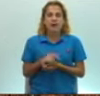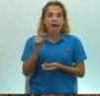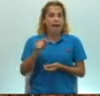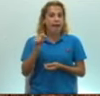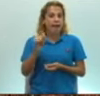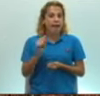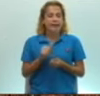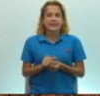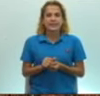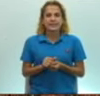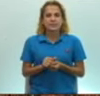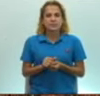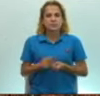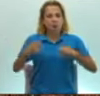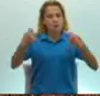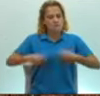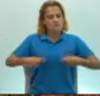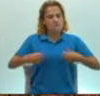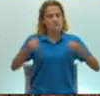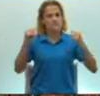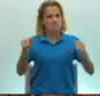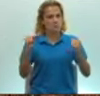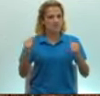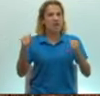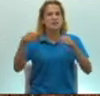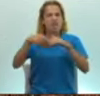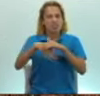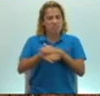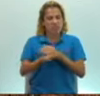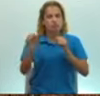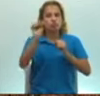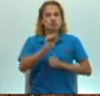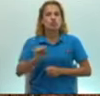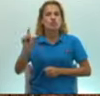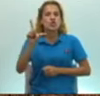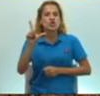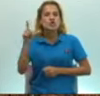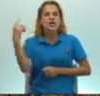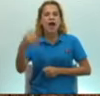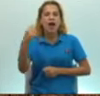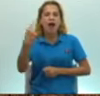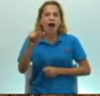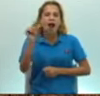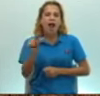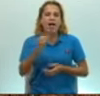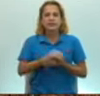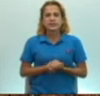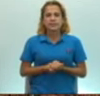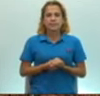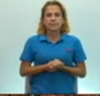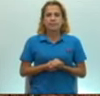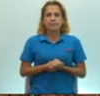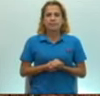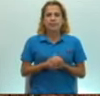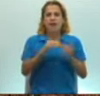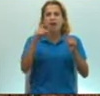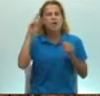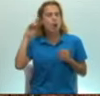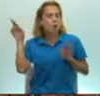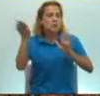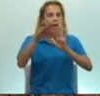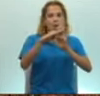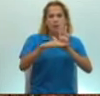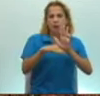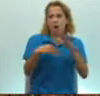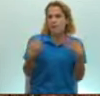Francia, y eso es uno de los elementos militares que le va a dar más confianza y más fortaleza dentro de la sociedad esclavista romana.